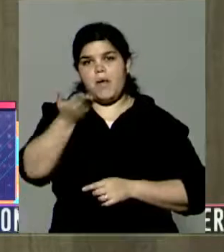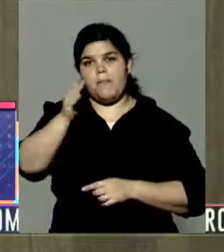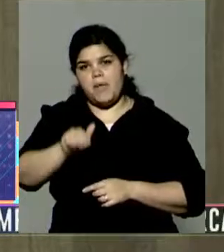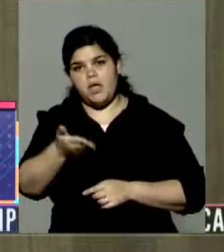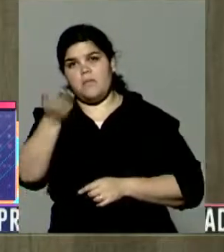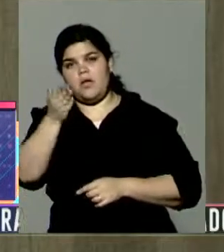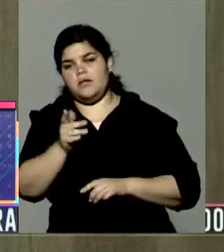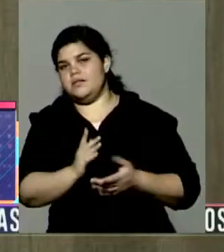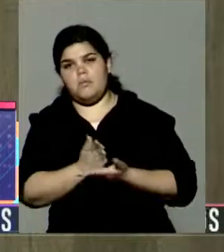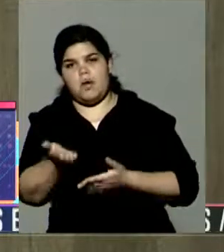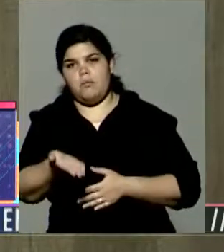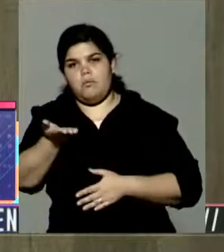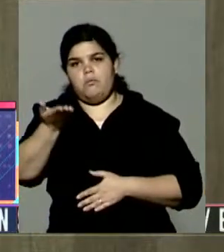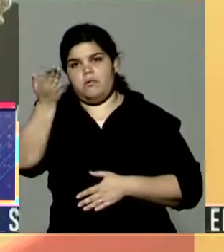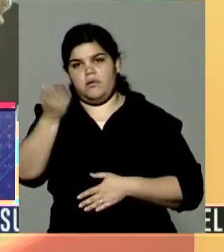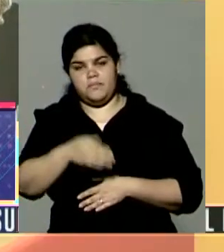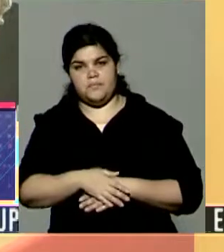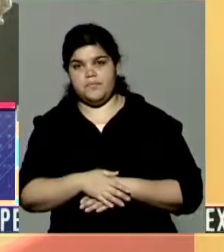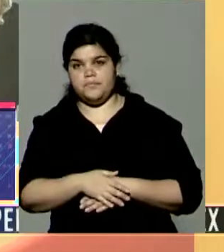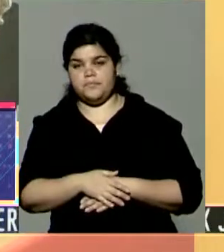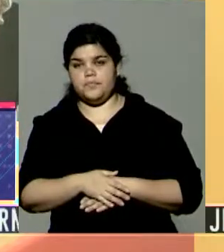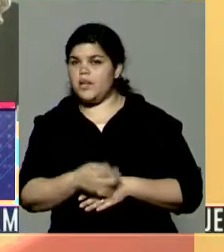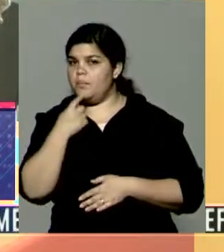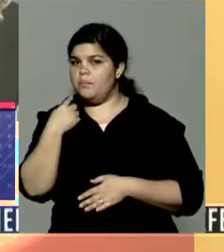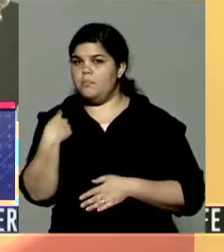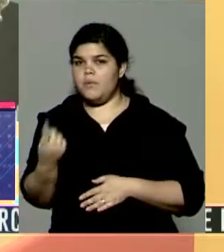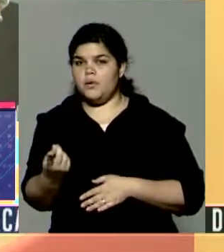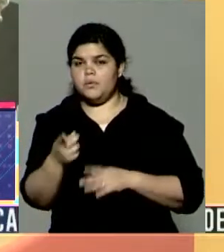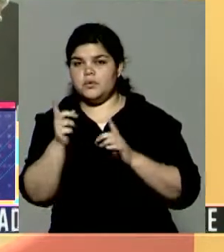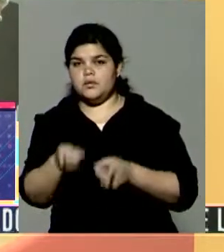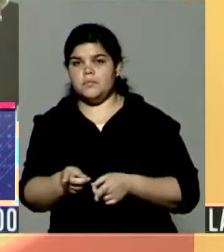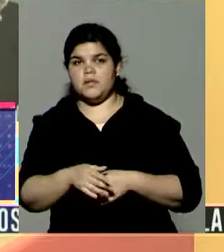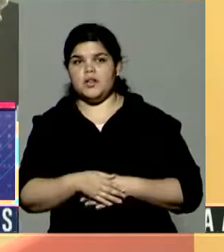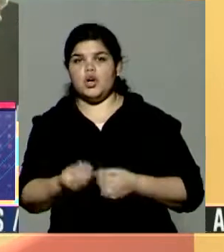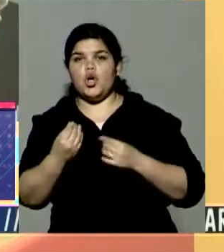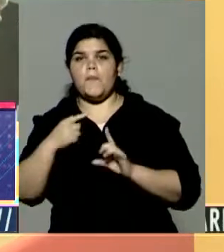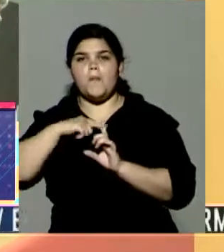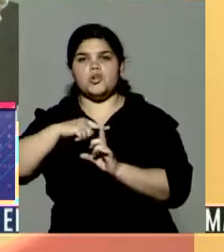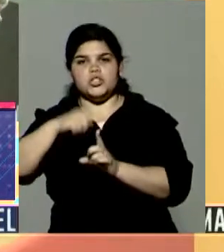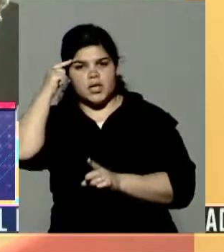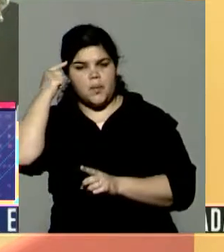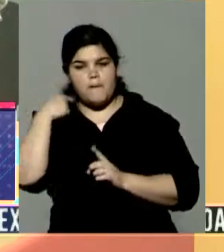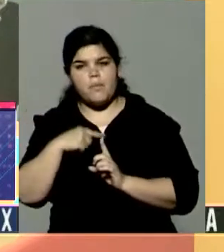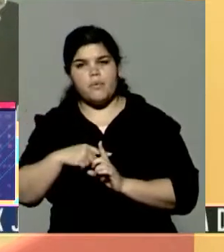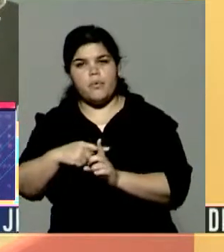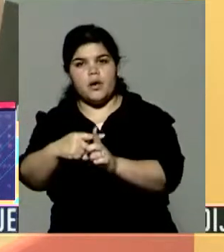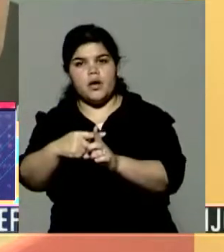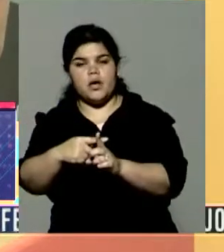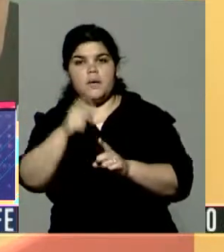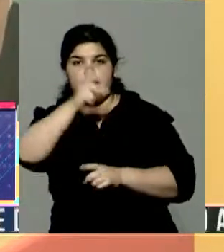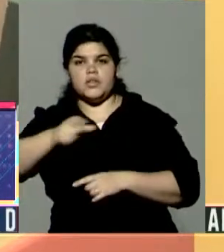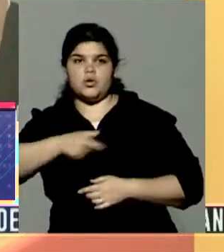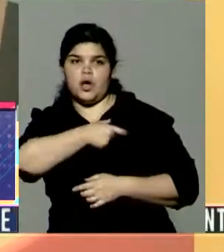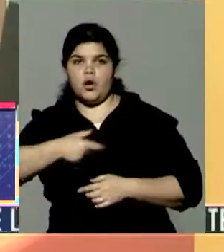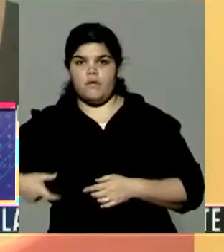que bajista en las últimas jornadas. Te iba a hacer una consulta relacionada un poco con el optimismo que hay en algunas autoridades del gobierno. Y decimos